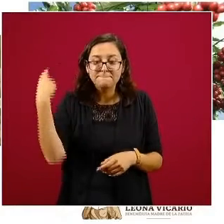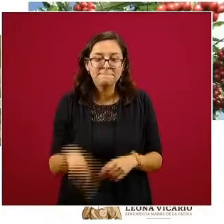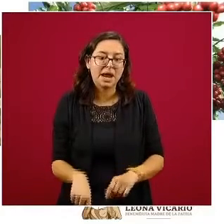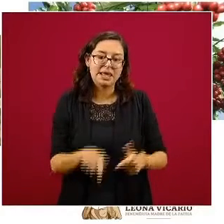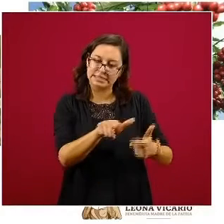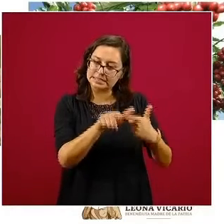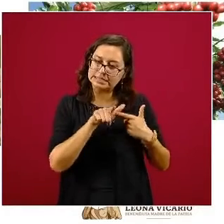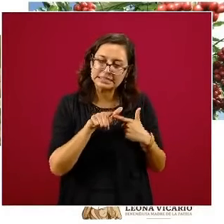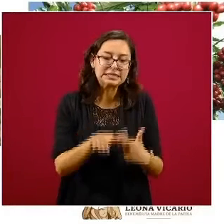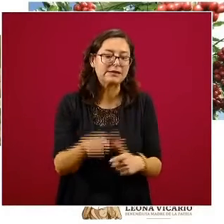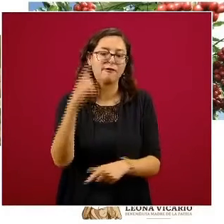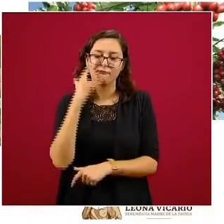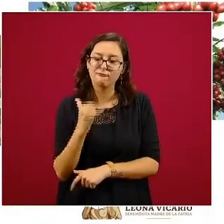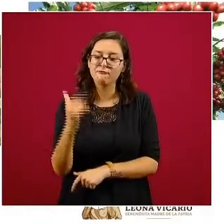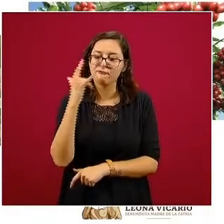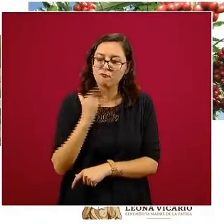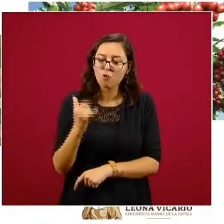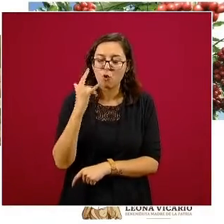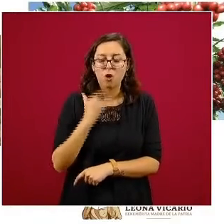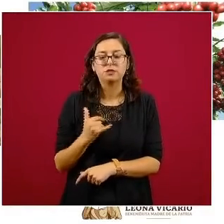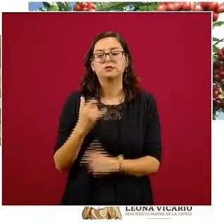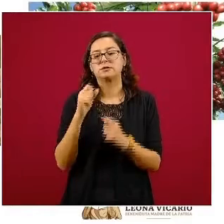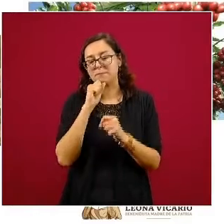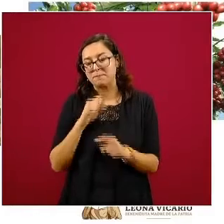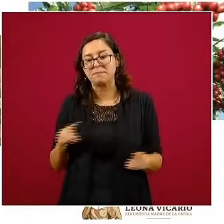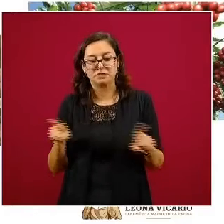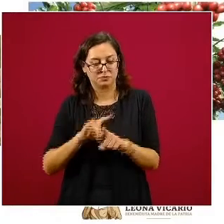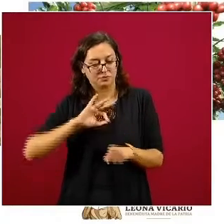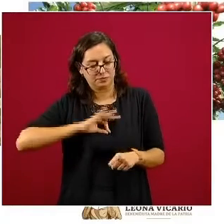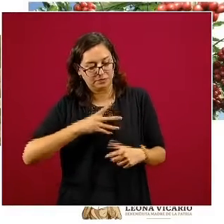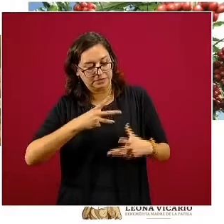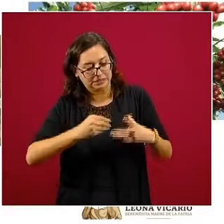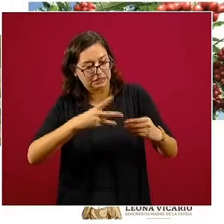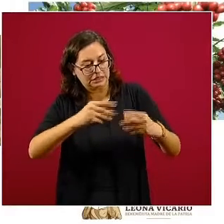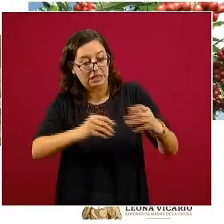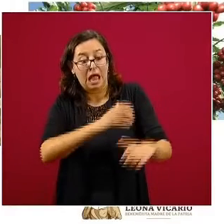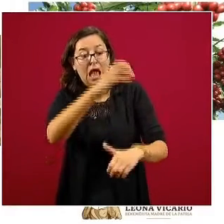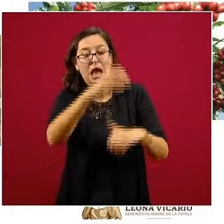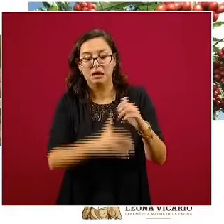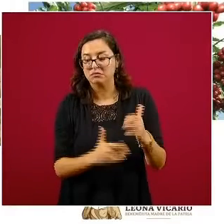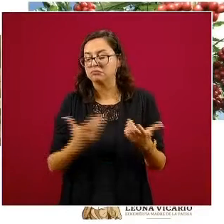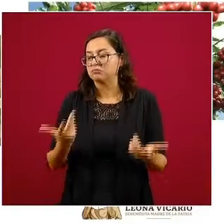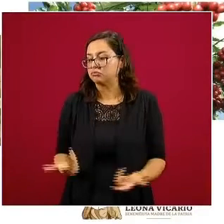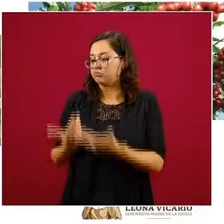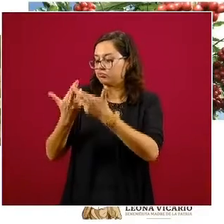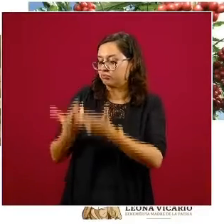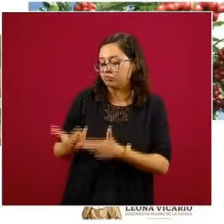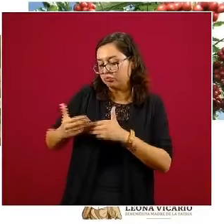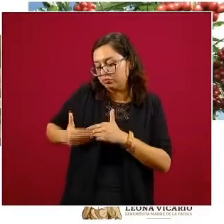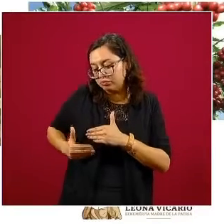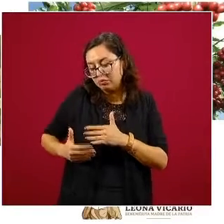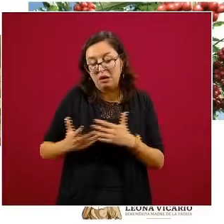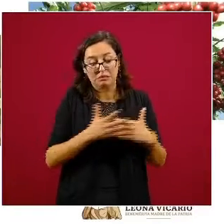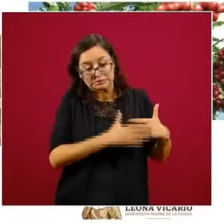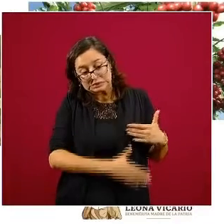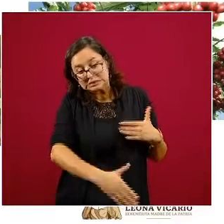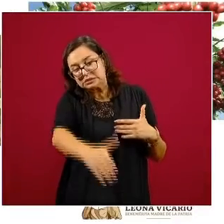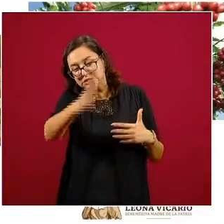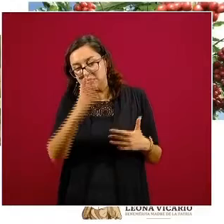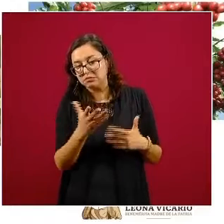Hospital Universitario con el IMSS, la realización de pruebas moleculares y serológicas, el trabajo